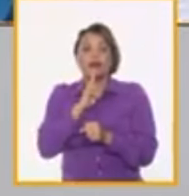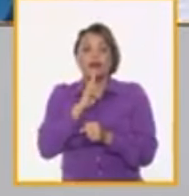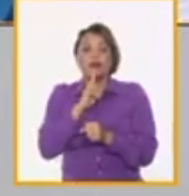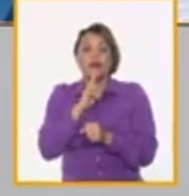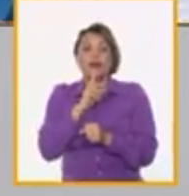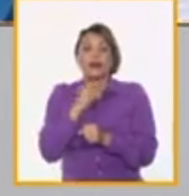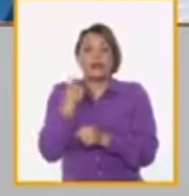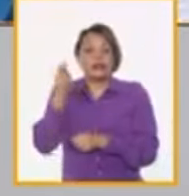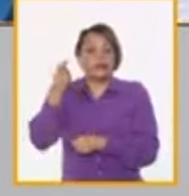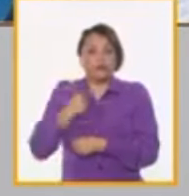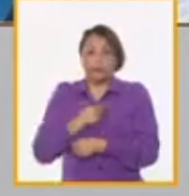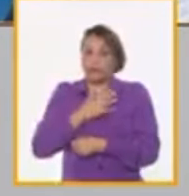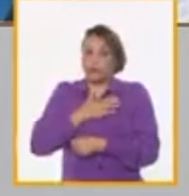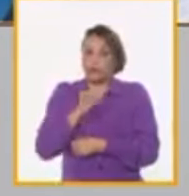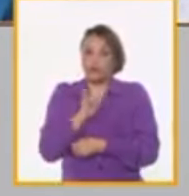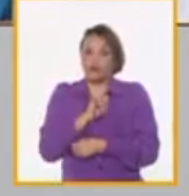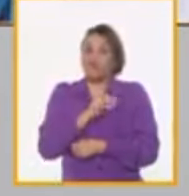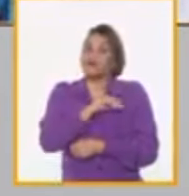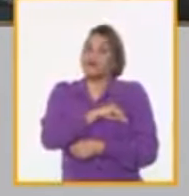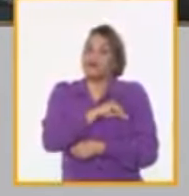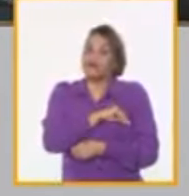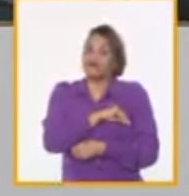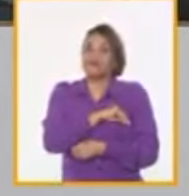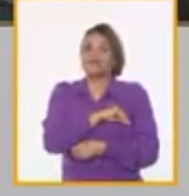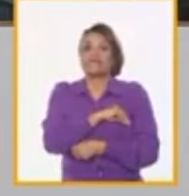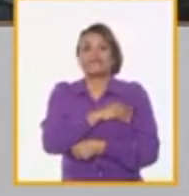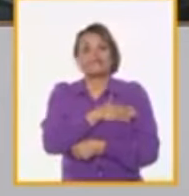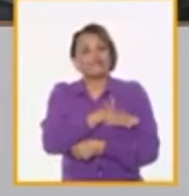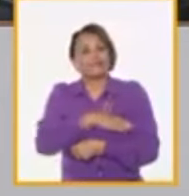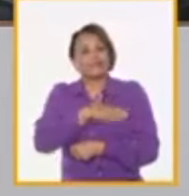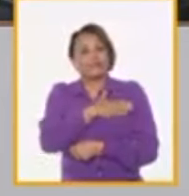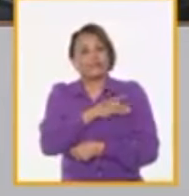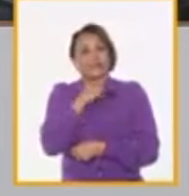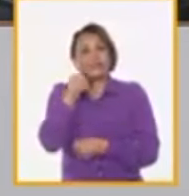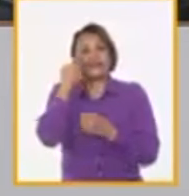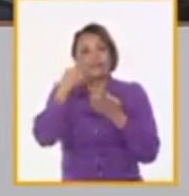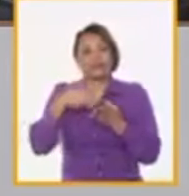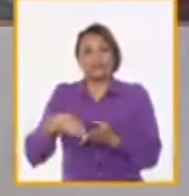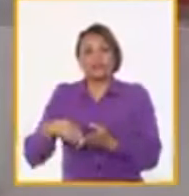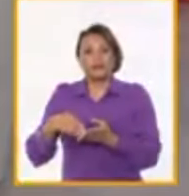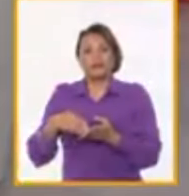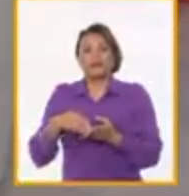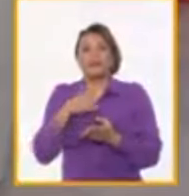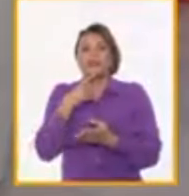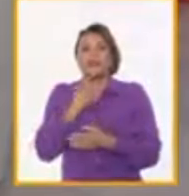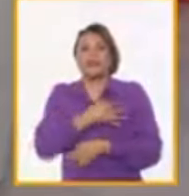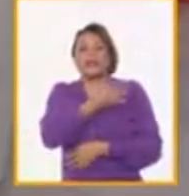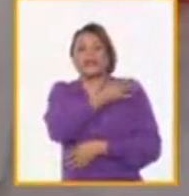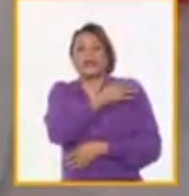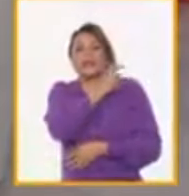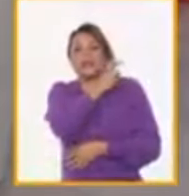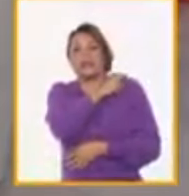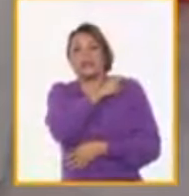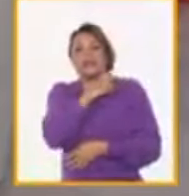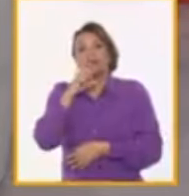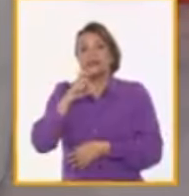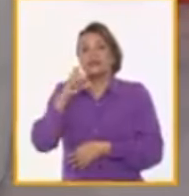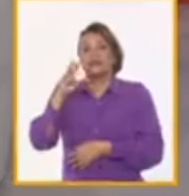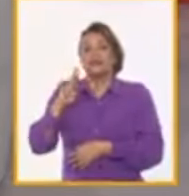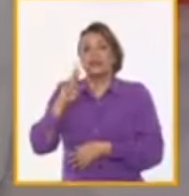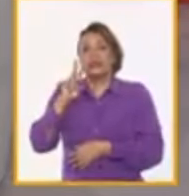personal, sentimos mucho el fallecimiento de General Cervantes,